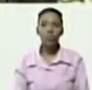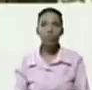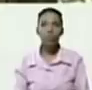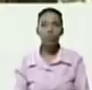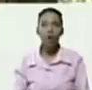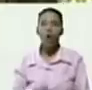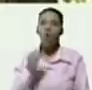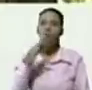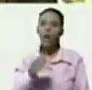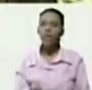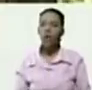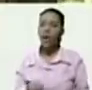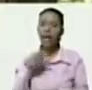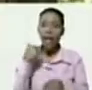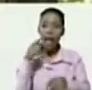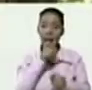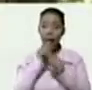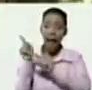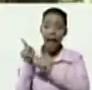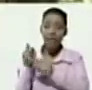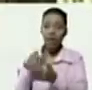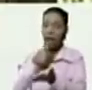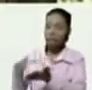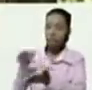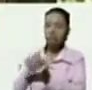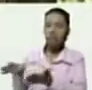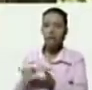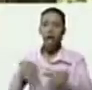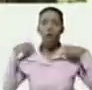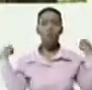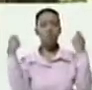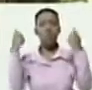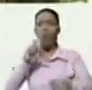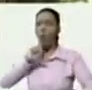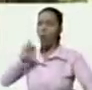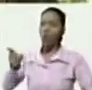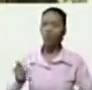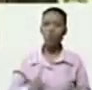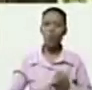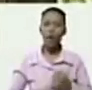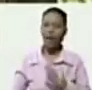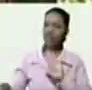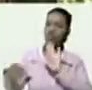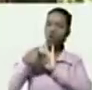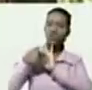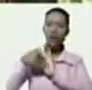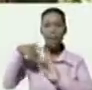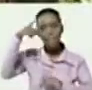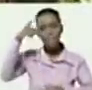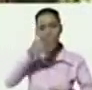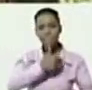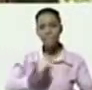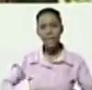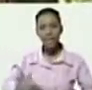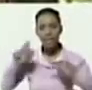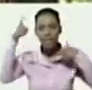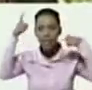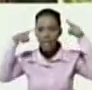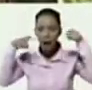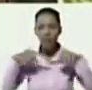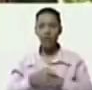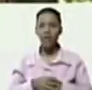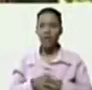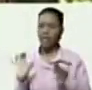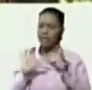¿Cuánto han gastado ellos en campañas de odio contra el comandante Hugo Chávez? Vinculándolo con unas